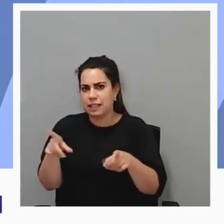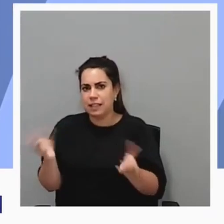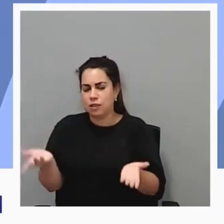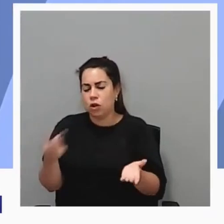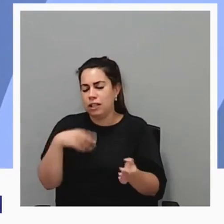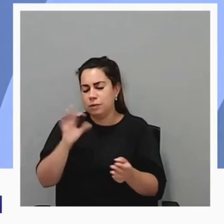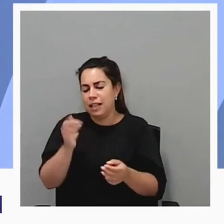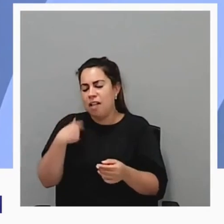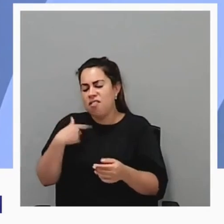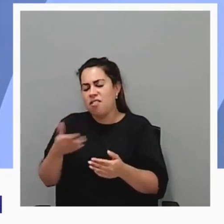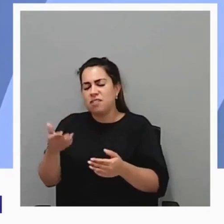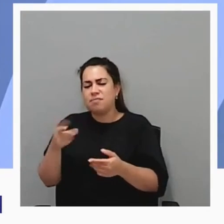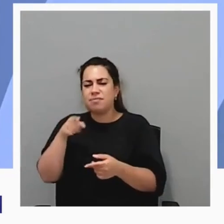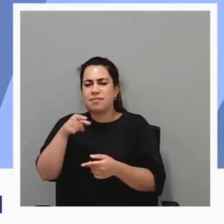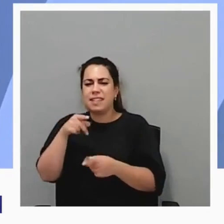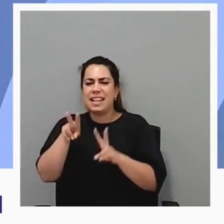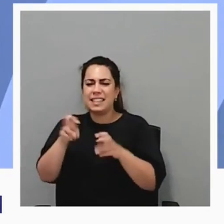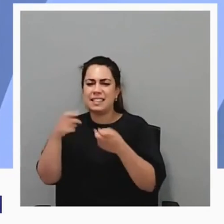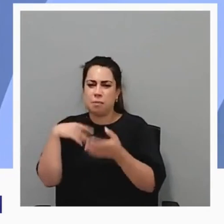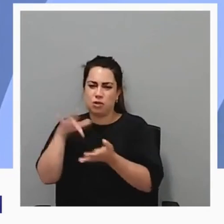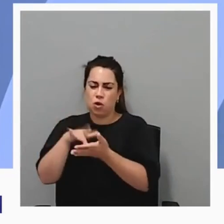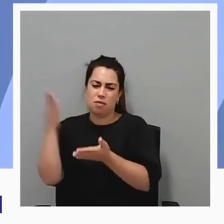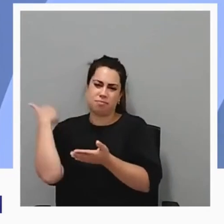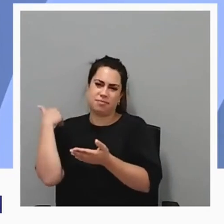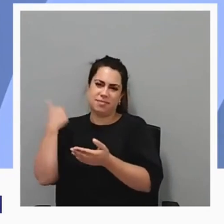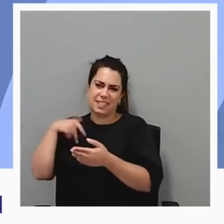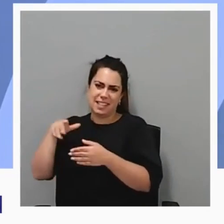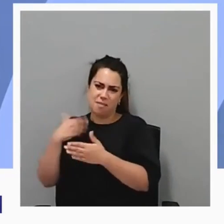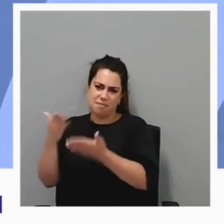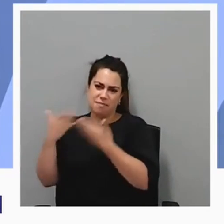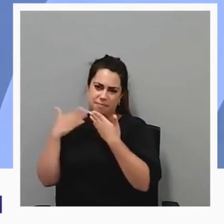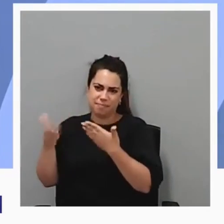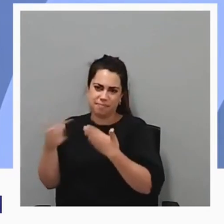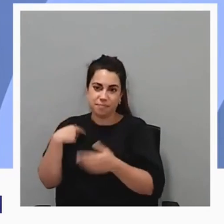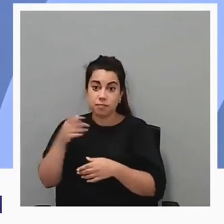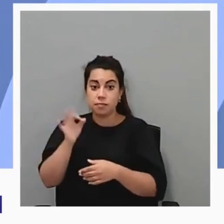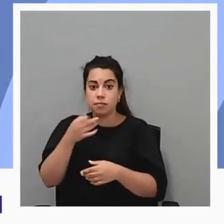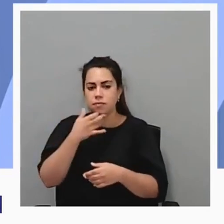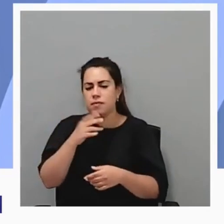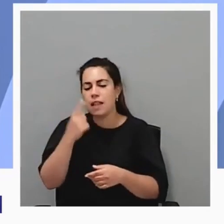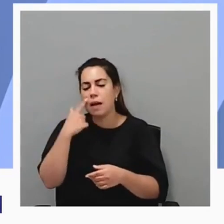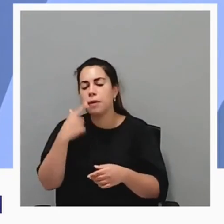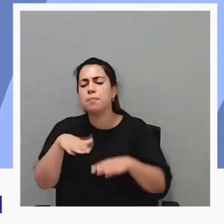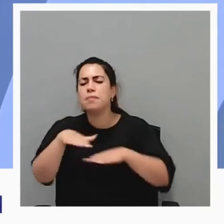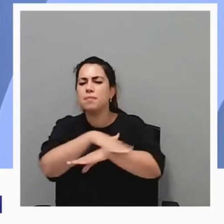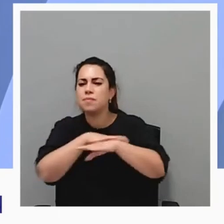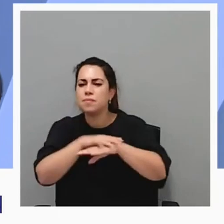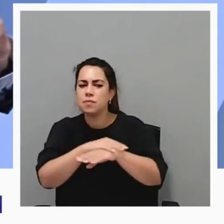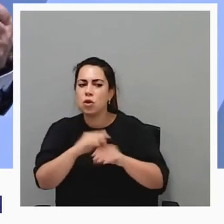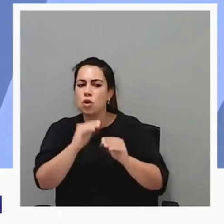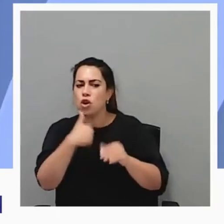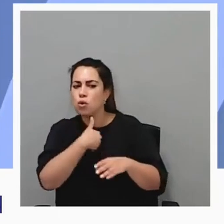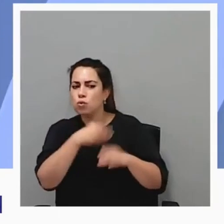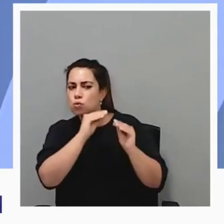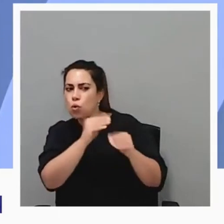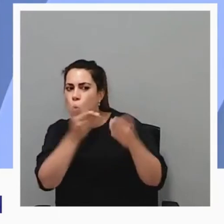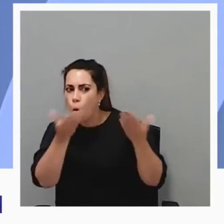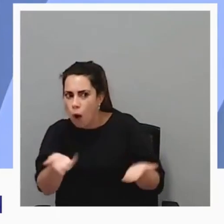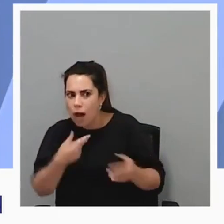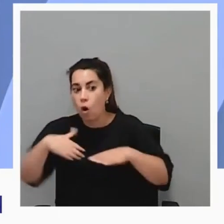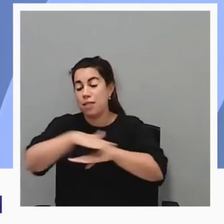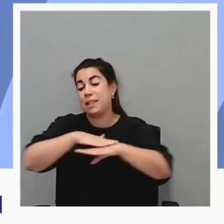es fundamental, pensar el nuevo papel del Estado, de las administraciones públicas. Lo que pasa